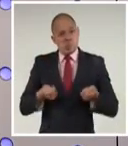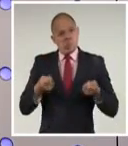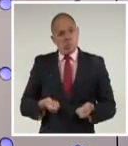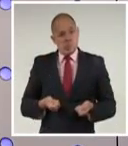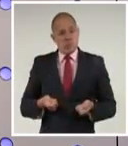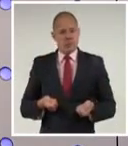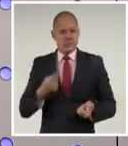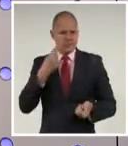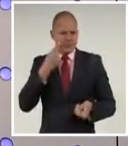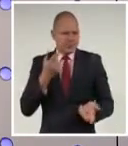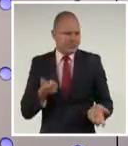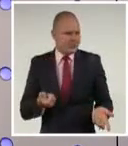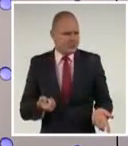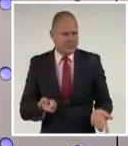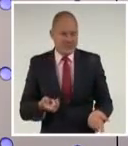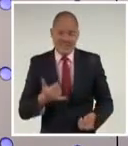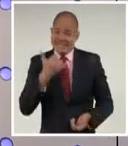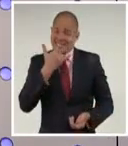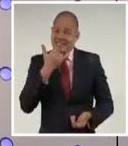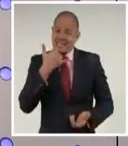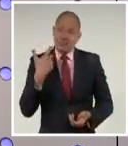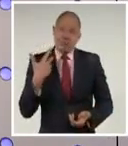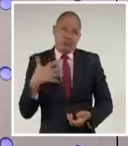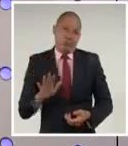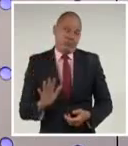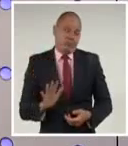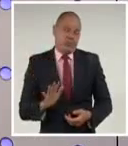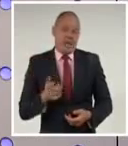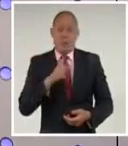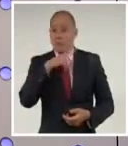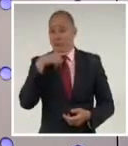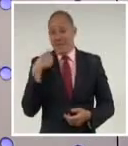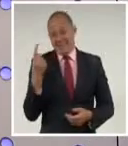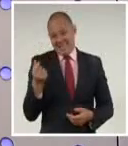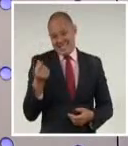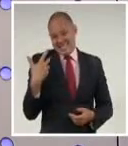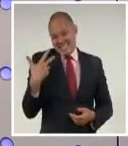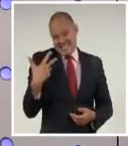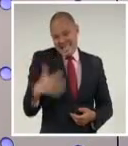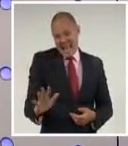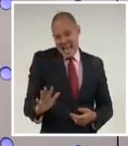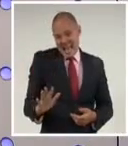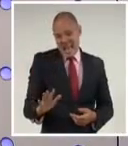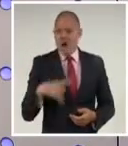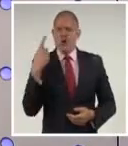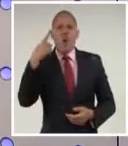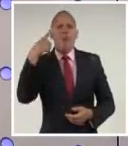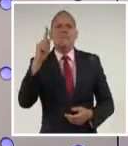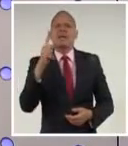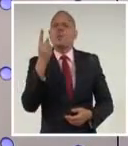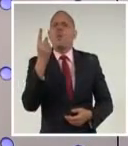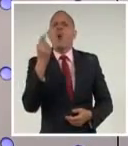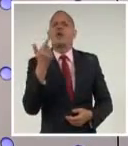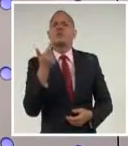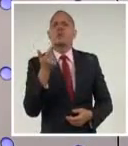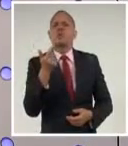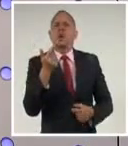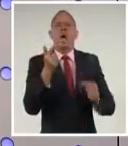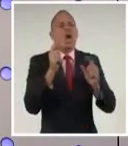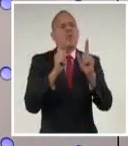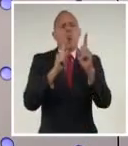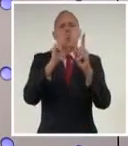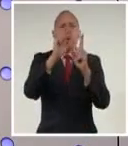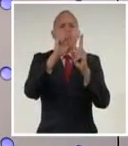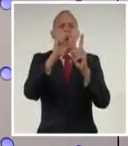sido alto y difícil de cuantificar. Lo intentan los números que de grandes que son no podemos imaginarlos. En 2021 Cuba